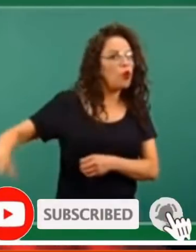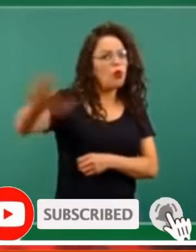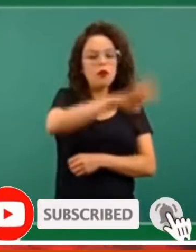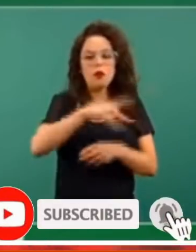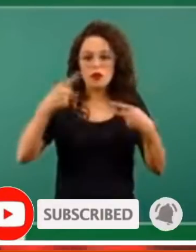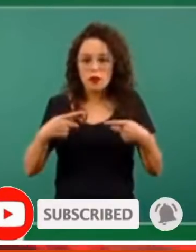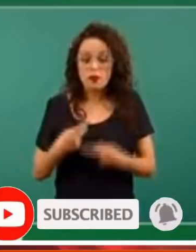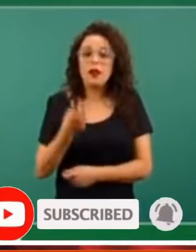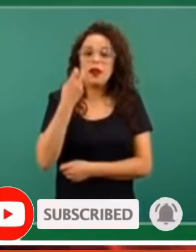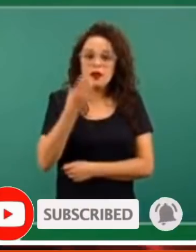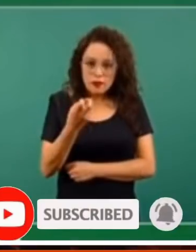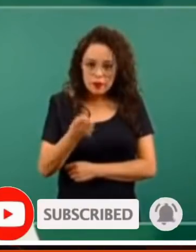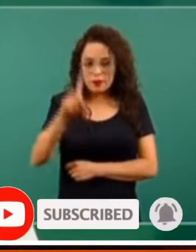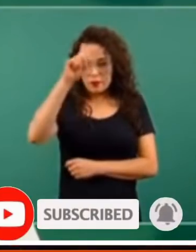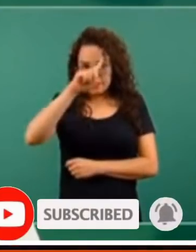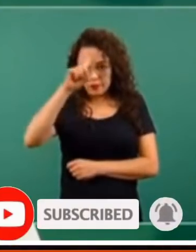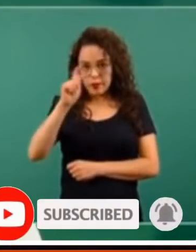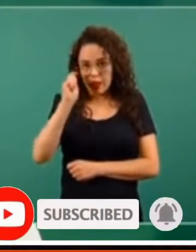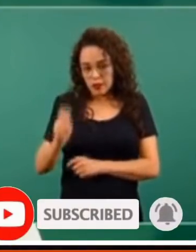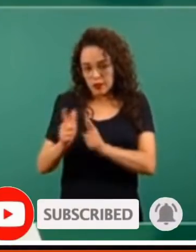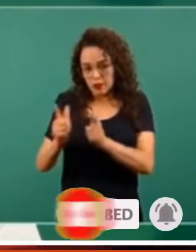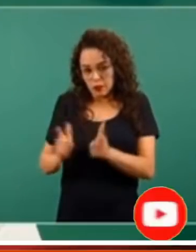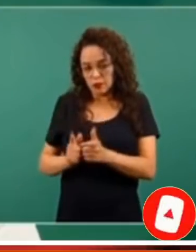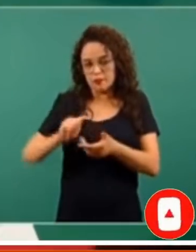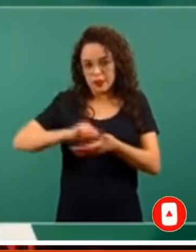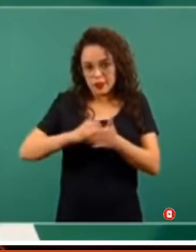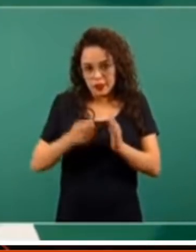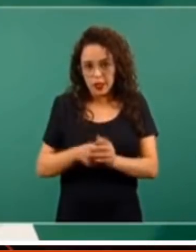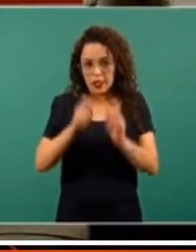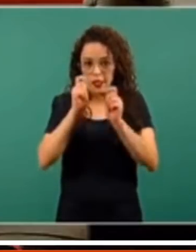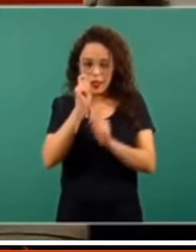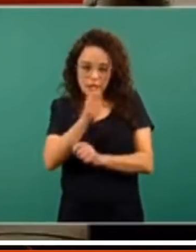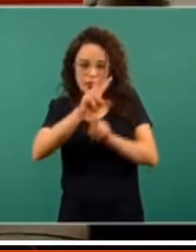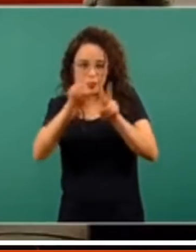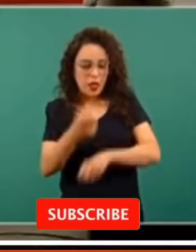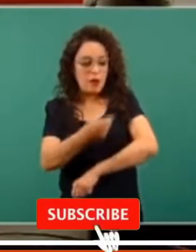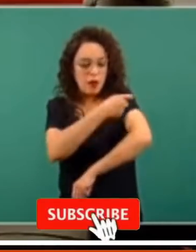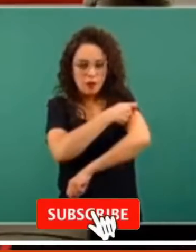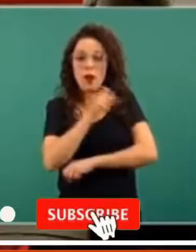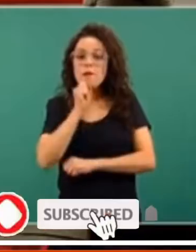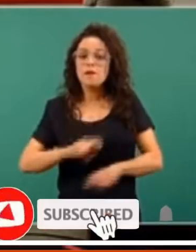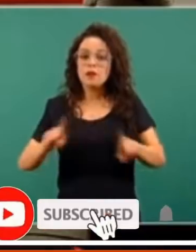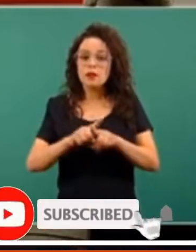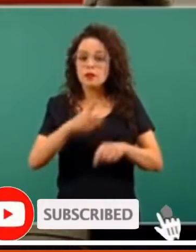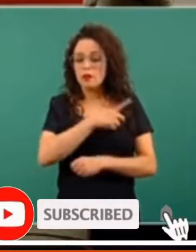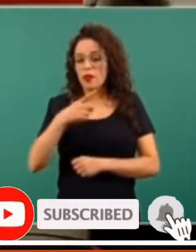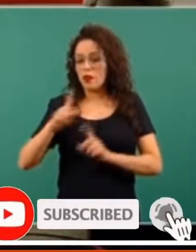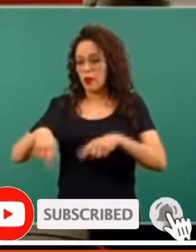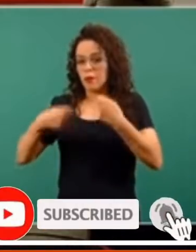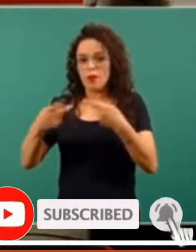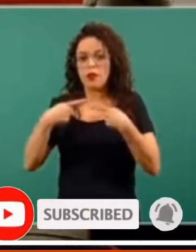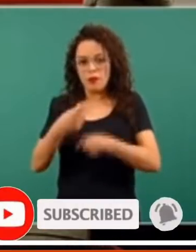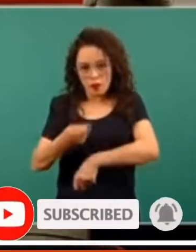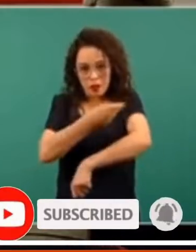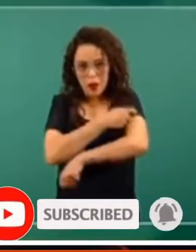las recomendaciones de nuestro grupo técnico asesor de vacunación, vacunar también a las personas que en su